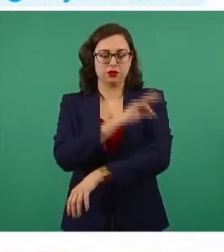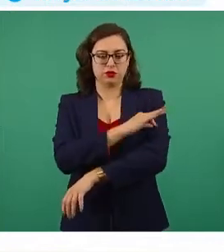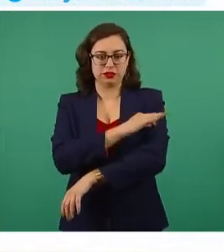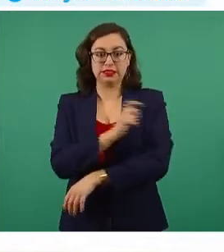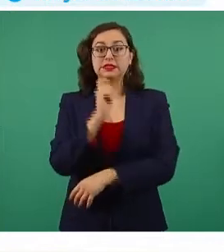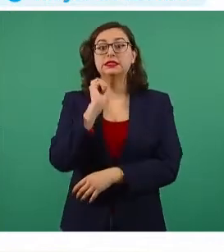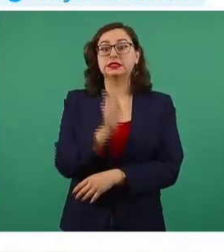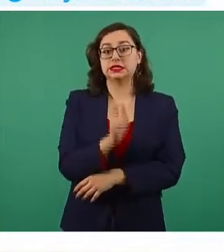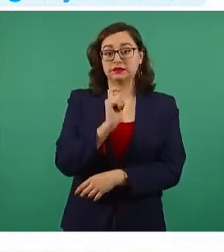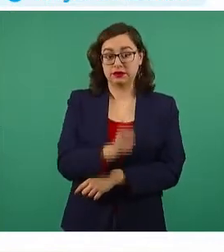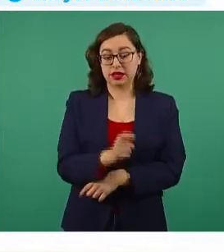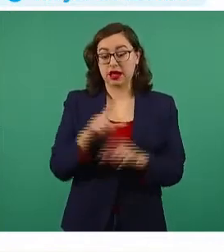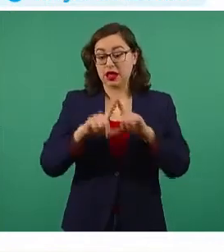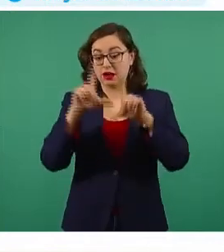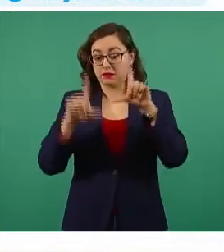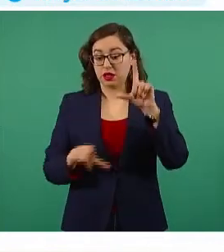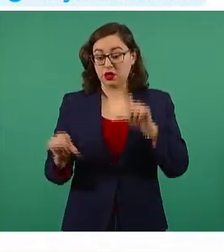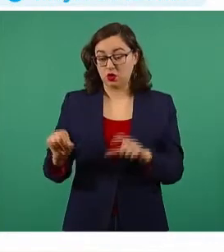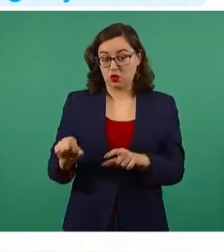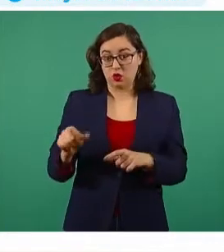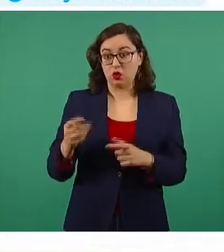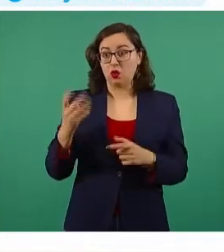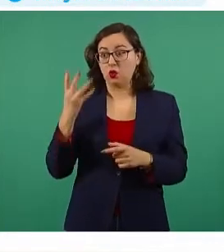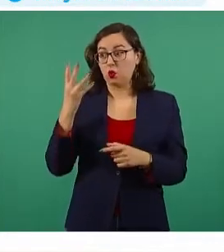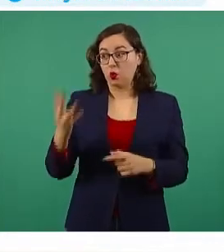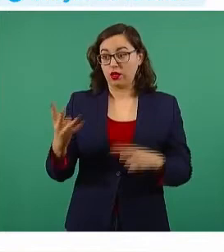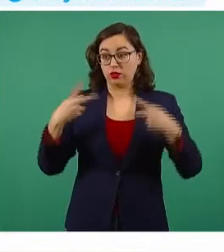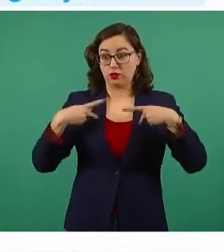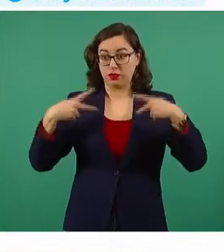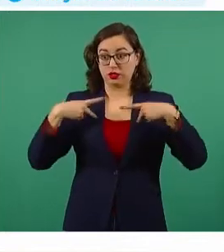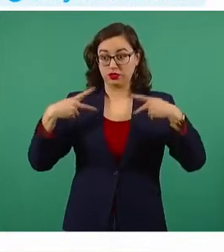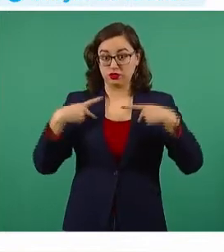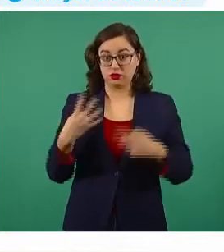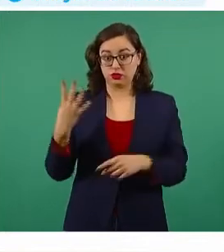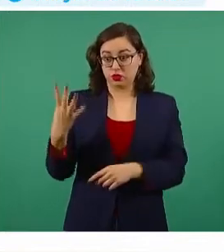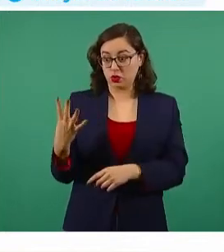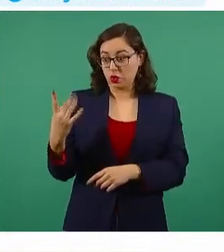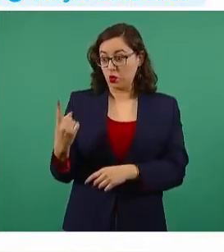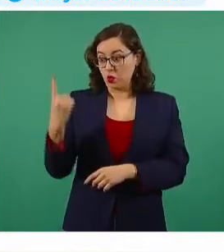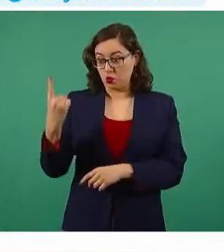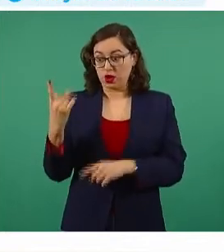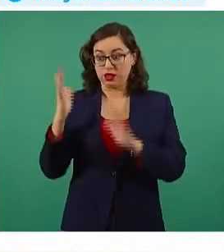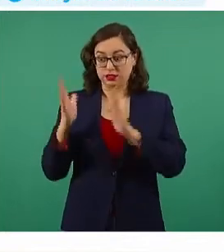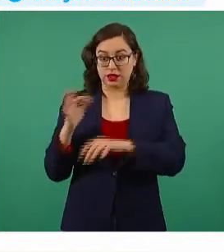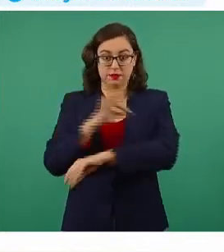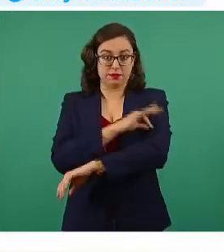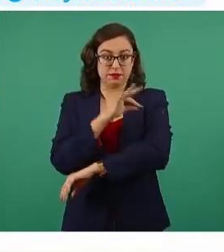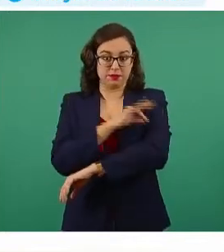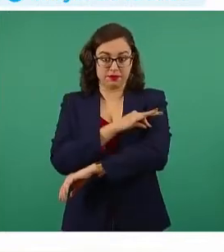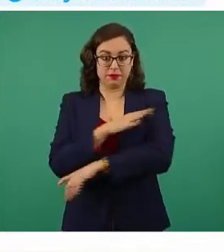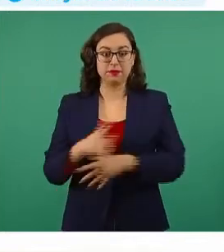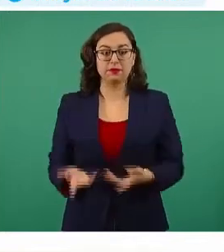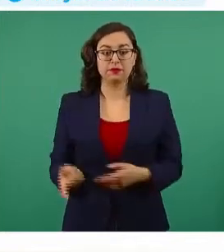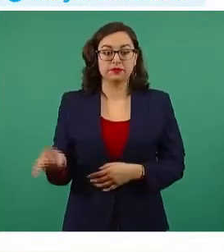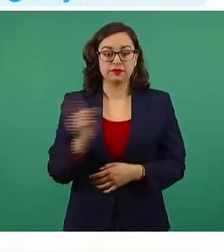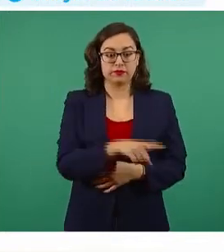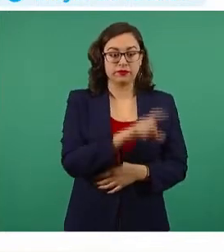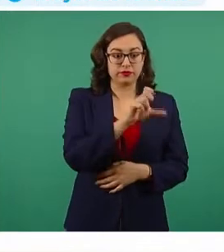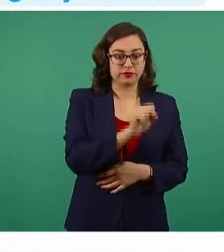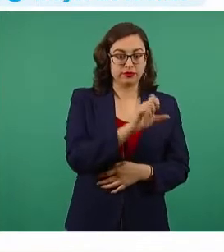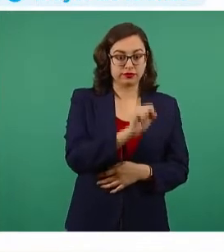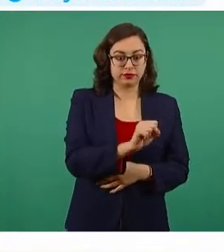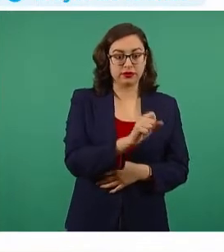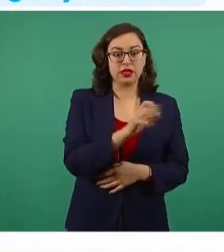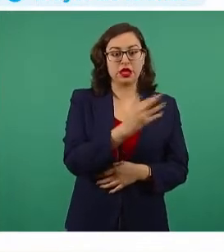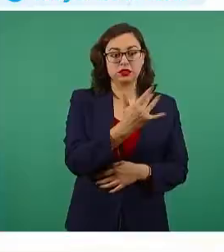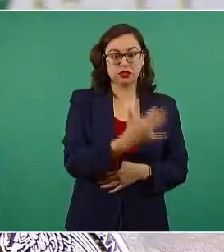sido vacunada contra el COVID-19. Y en su mayoría son esquemas completos, casi 60%, 57%